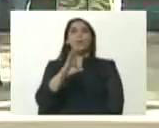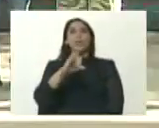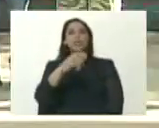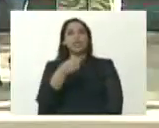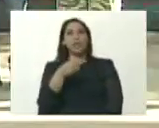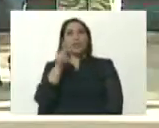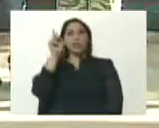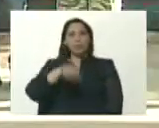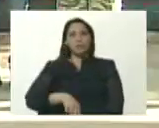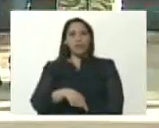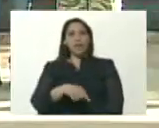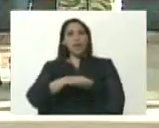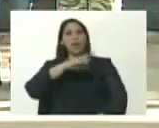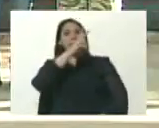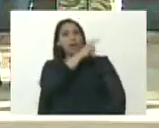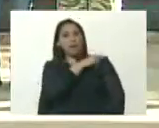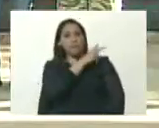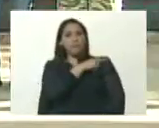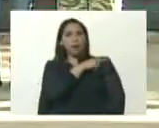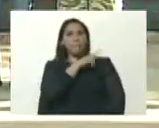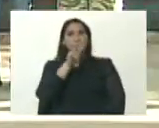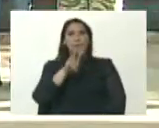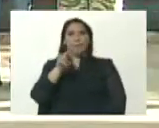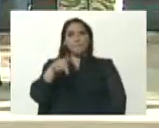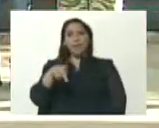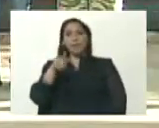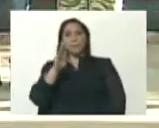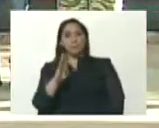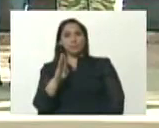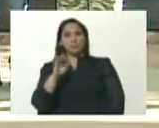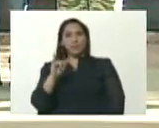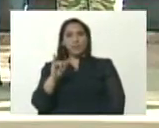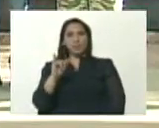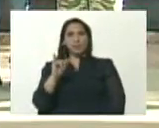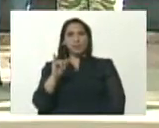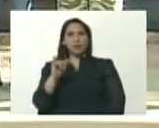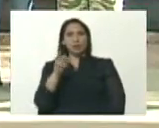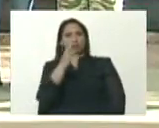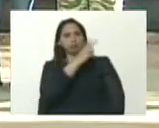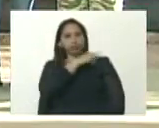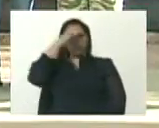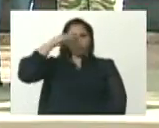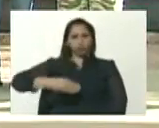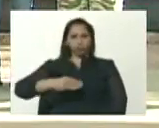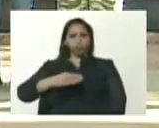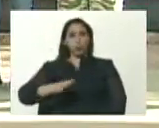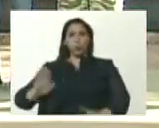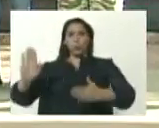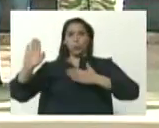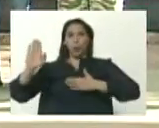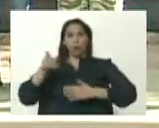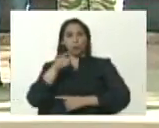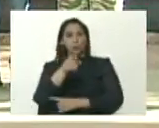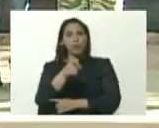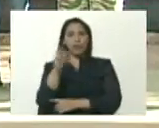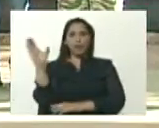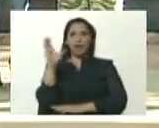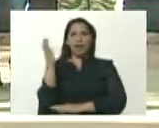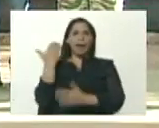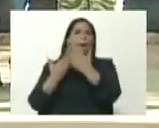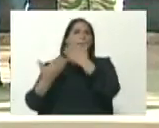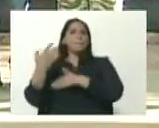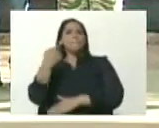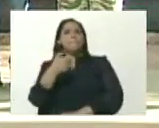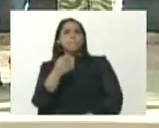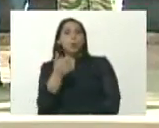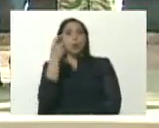la BPDI de este sector, miliciana, sargento, juramentada por usted en Caracas hace unos pocos